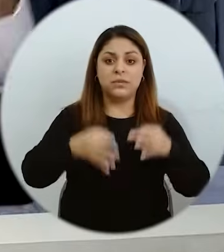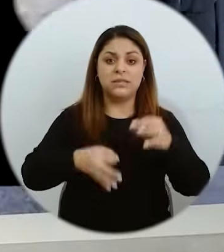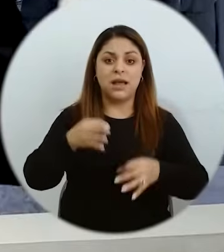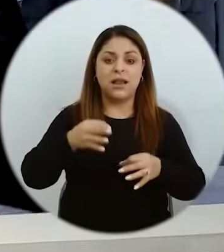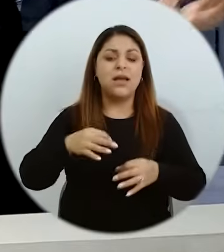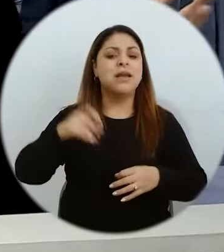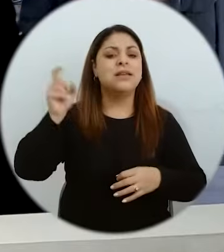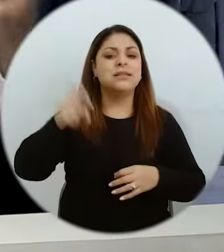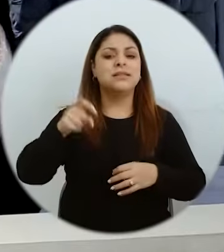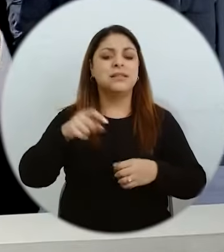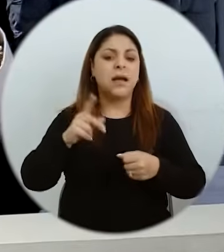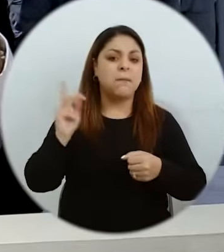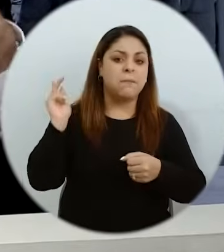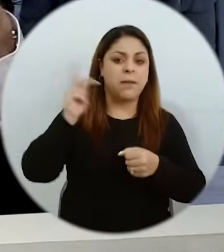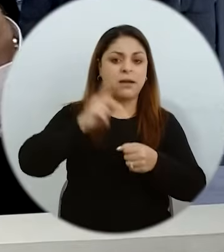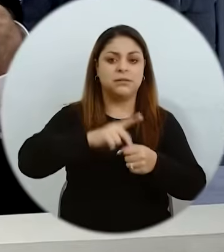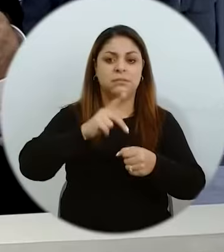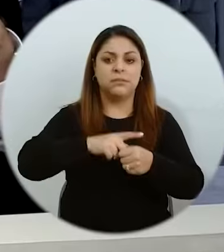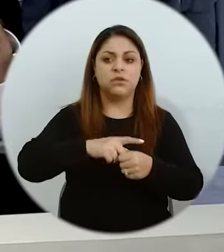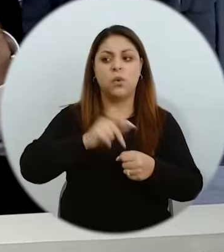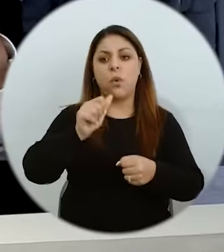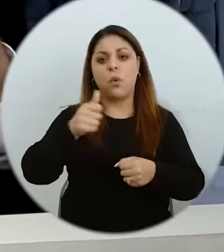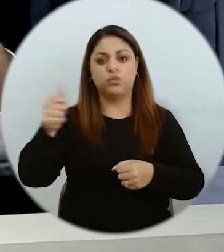idea que una reforma del Poder Judicial requiere